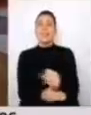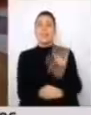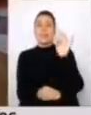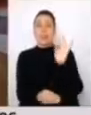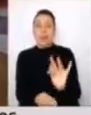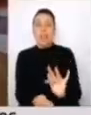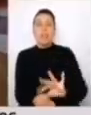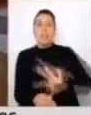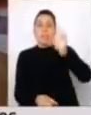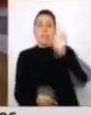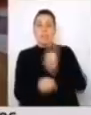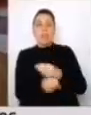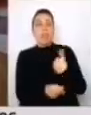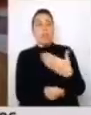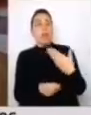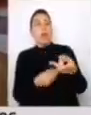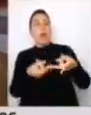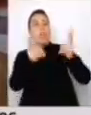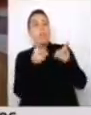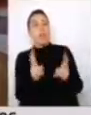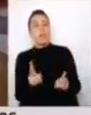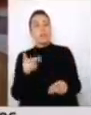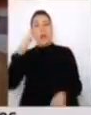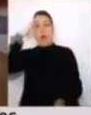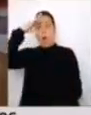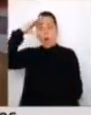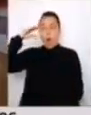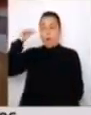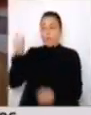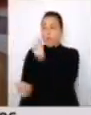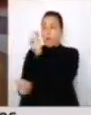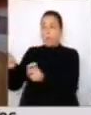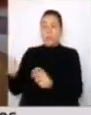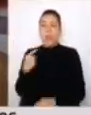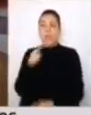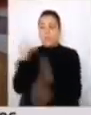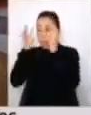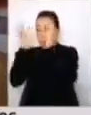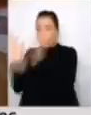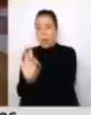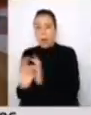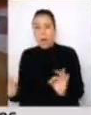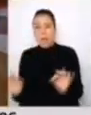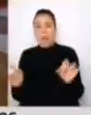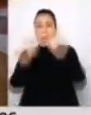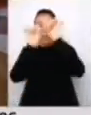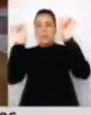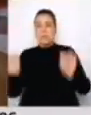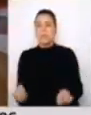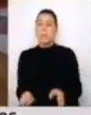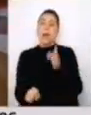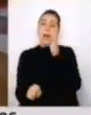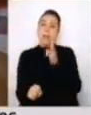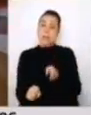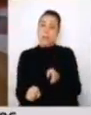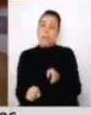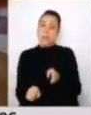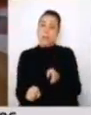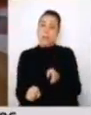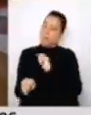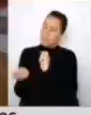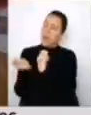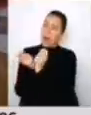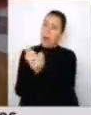olvida a aquellos que son sus víctimas es un sistema que vamos a tener que seguir reformando en el tiempo es un